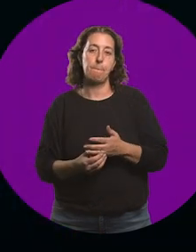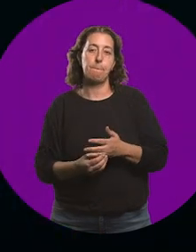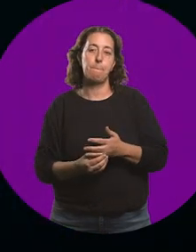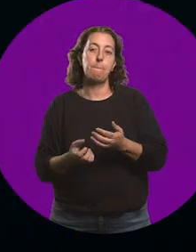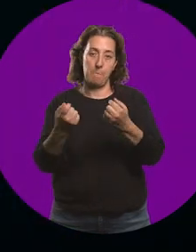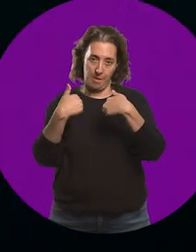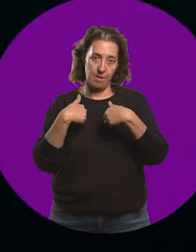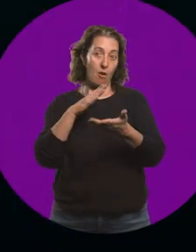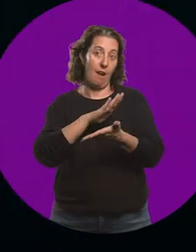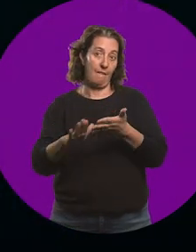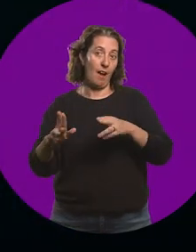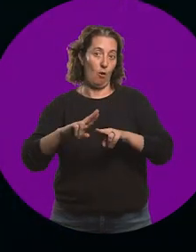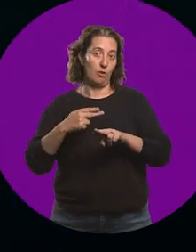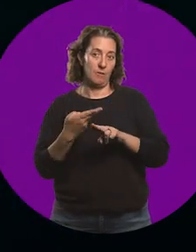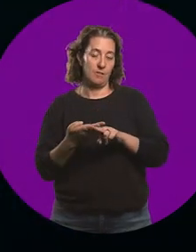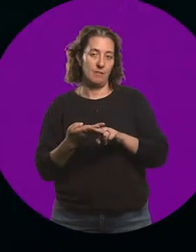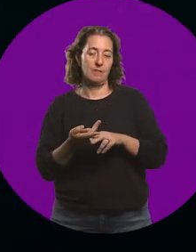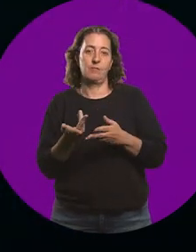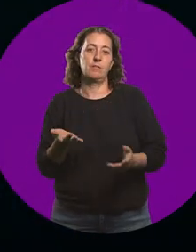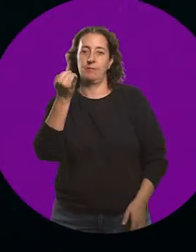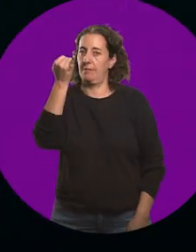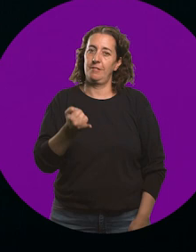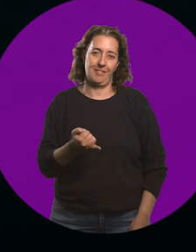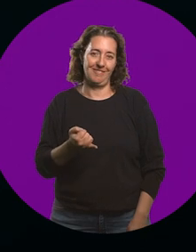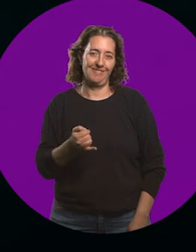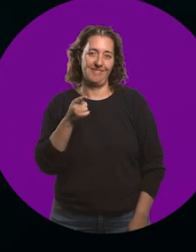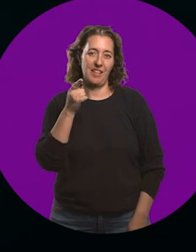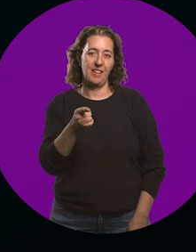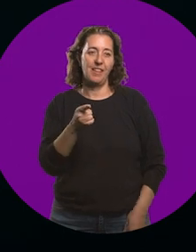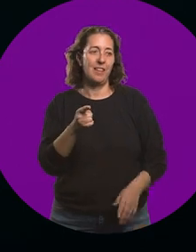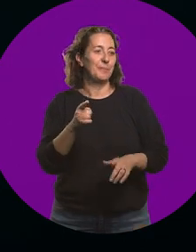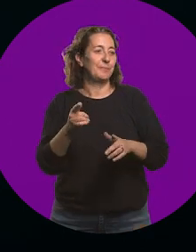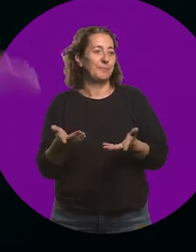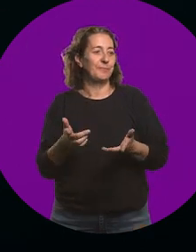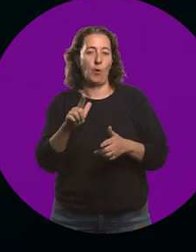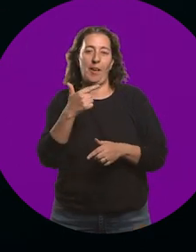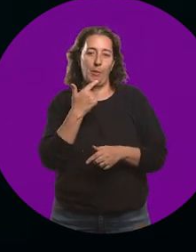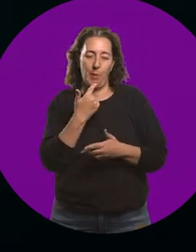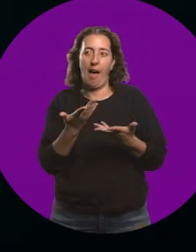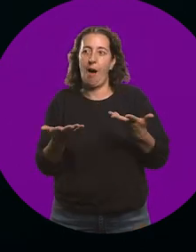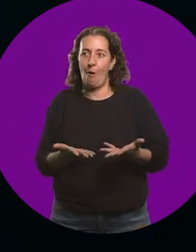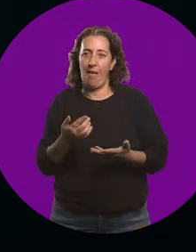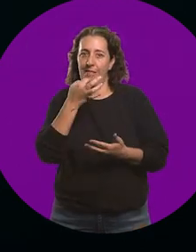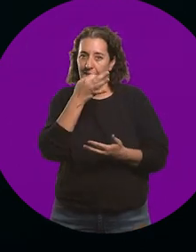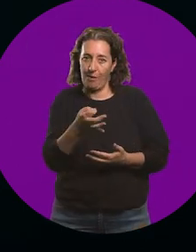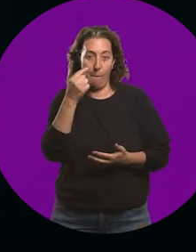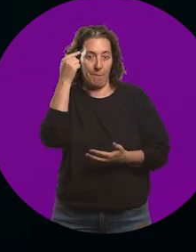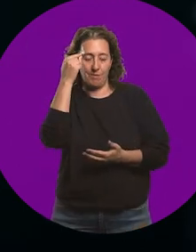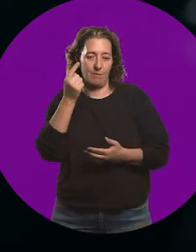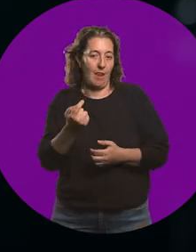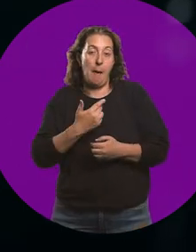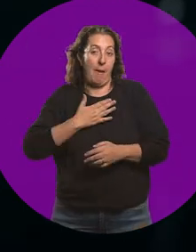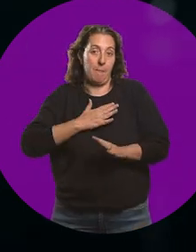me dieron la beca otra vez. Entonces sí, ahí tuve, indudablemente ahora te lo digo y lo pienso y digo, bueno, era para mí,